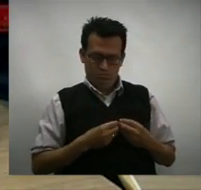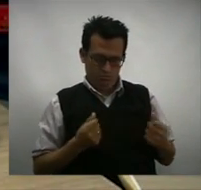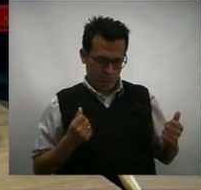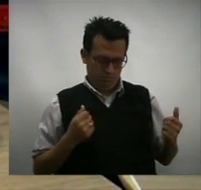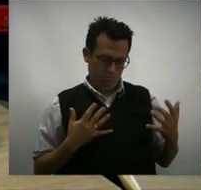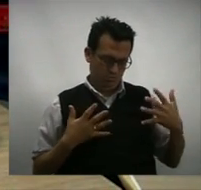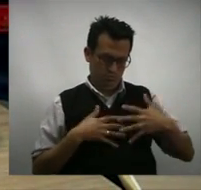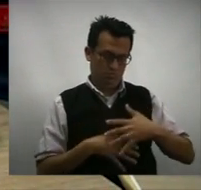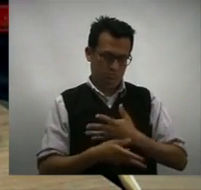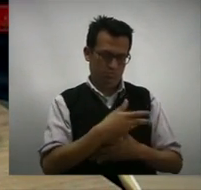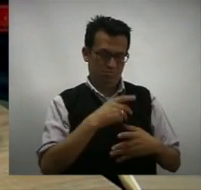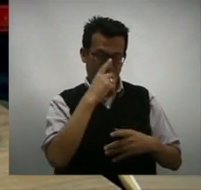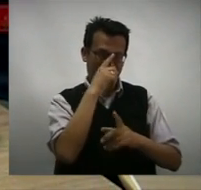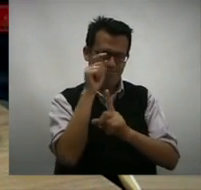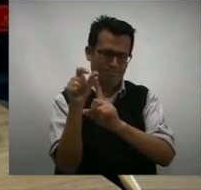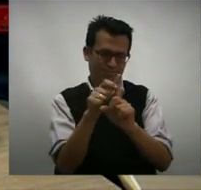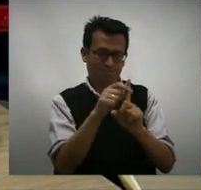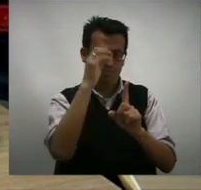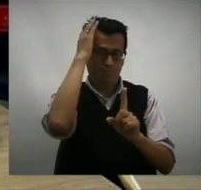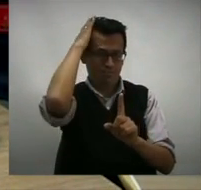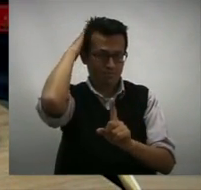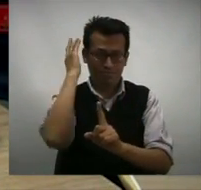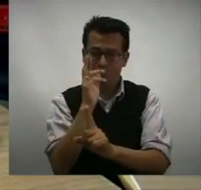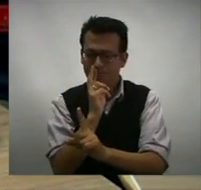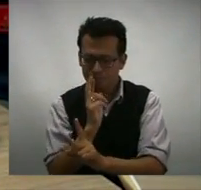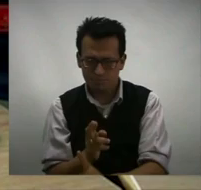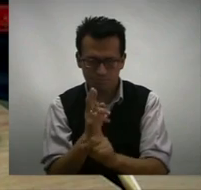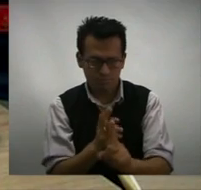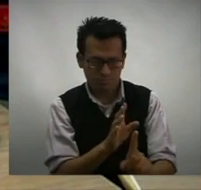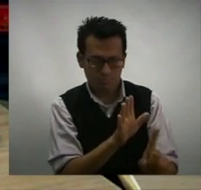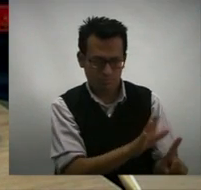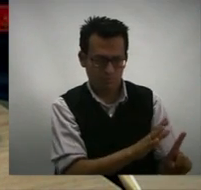como sujeto. El ser como presencia es pensado en relación con el sujeto.